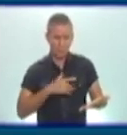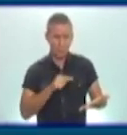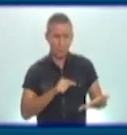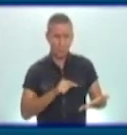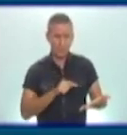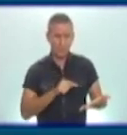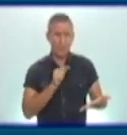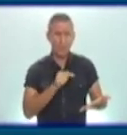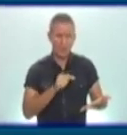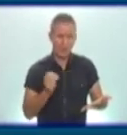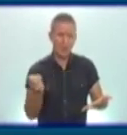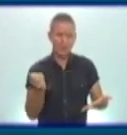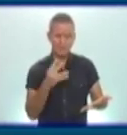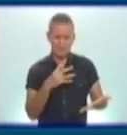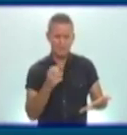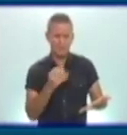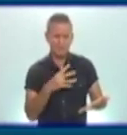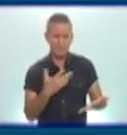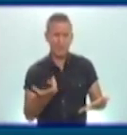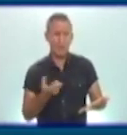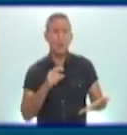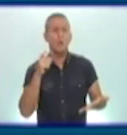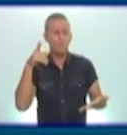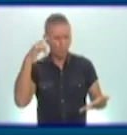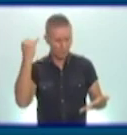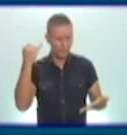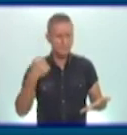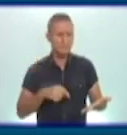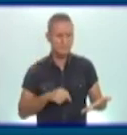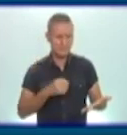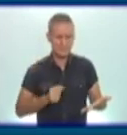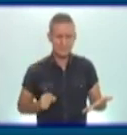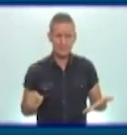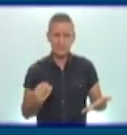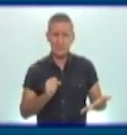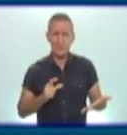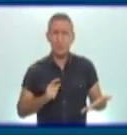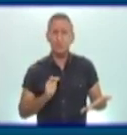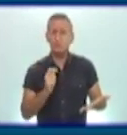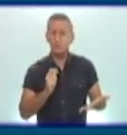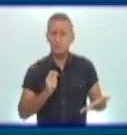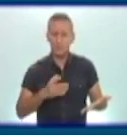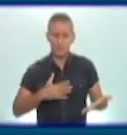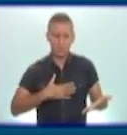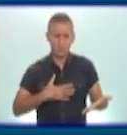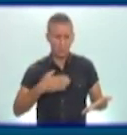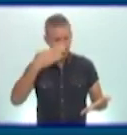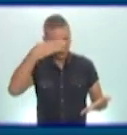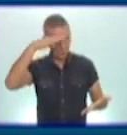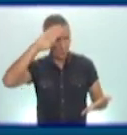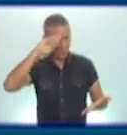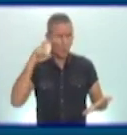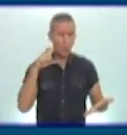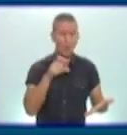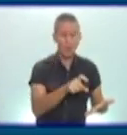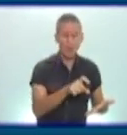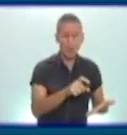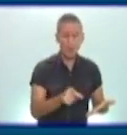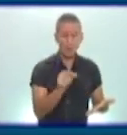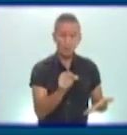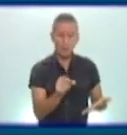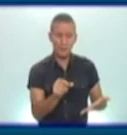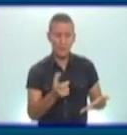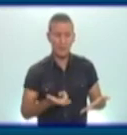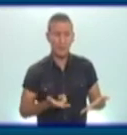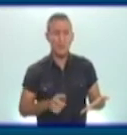preposición falsa, porque sí aparece el sustantivo propio Cuba. La última palabra del texto es un